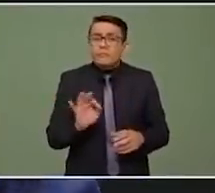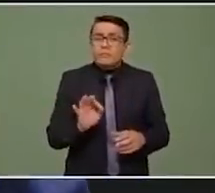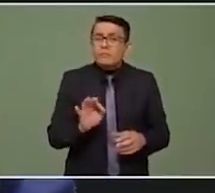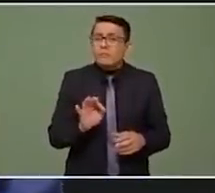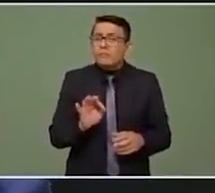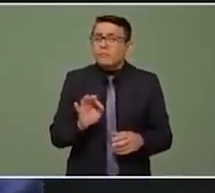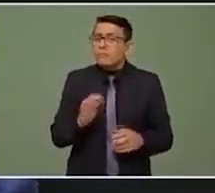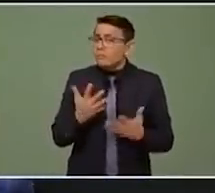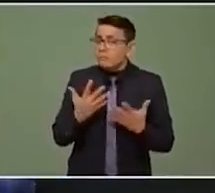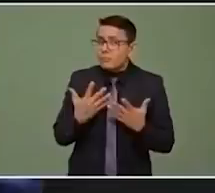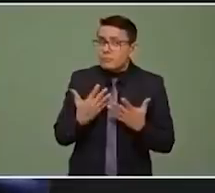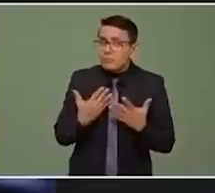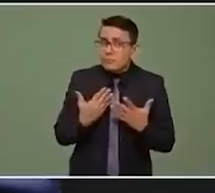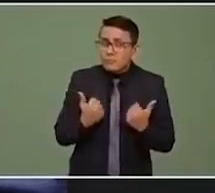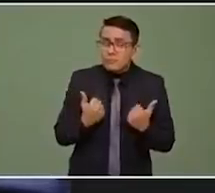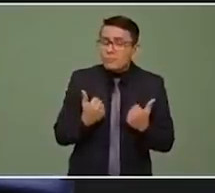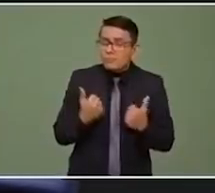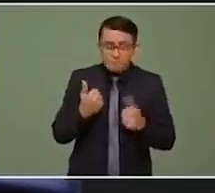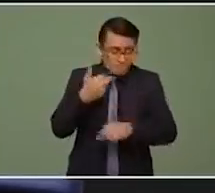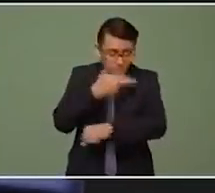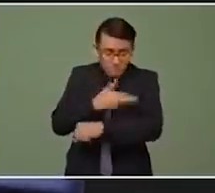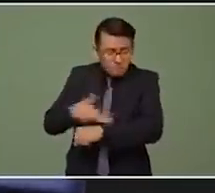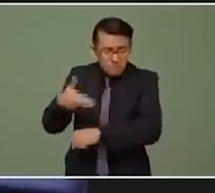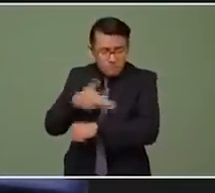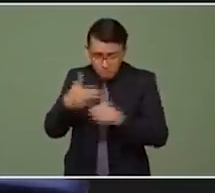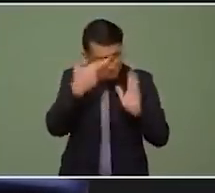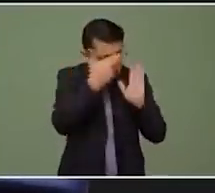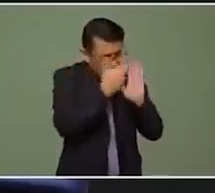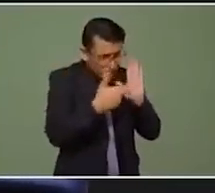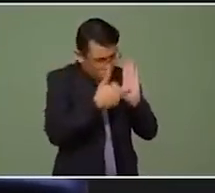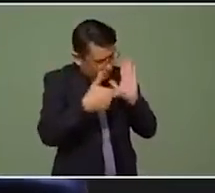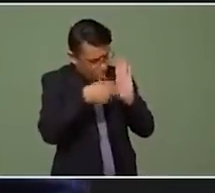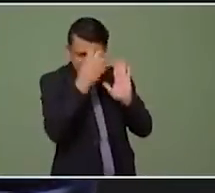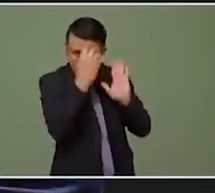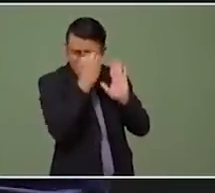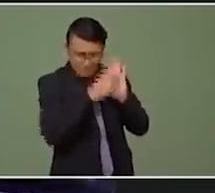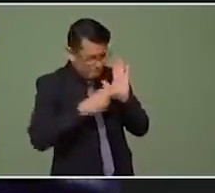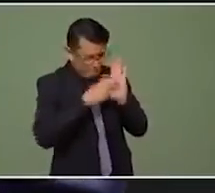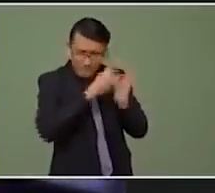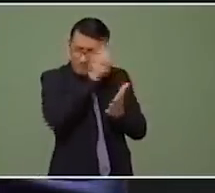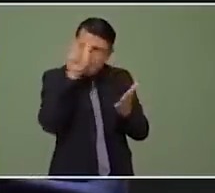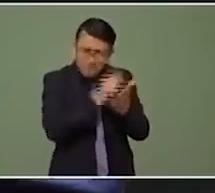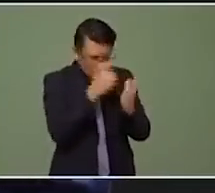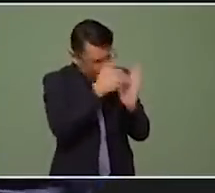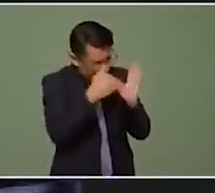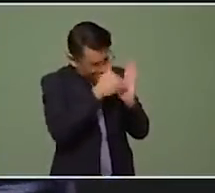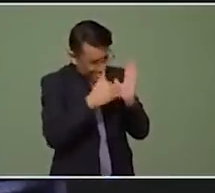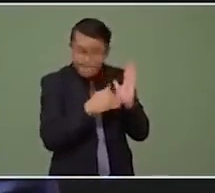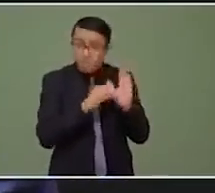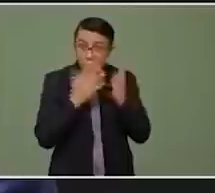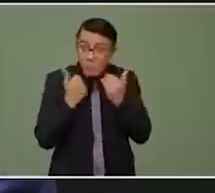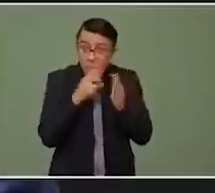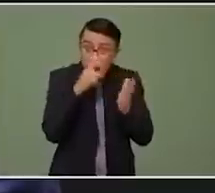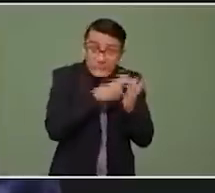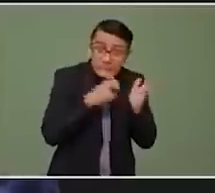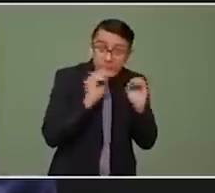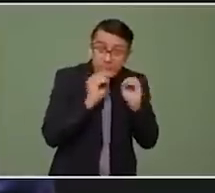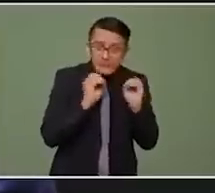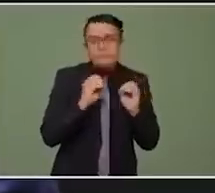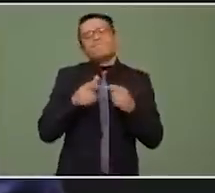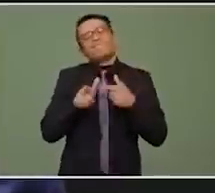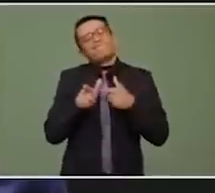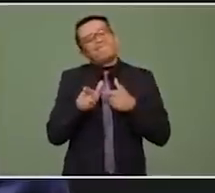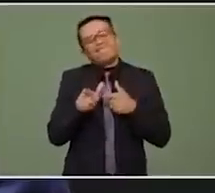hay esa reforma la constitución pues vamos a seguir como